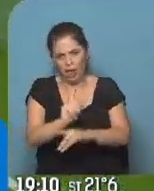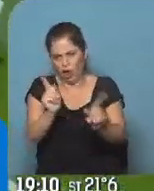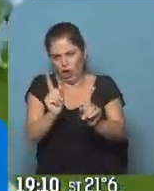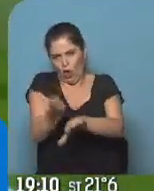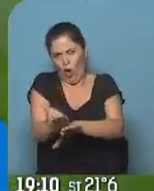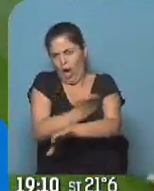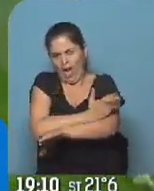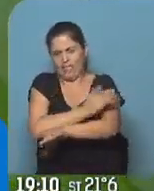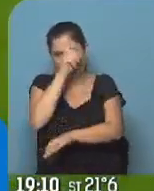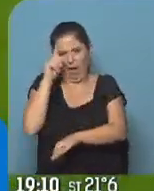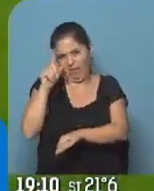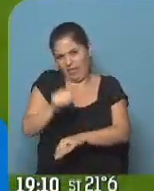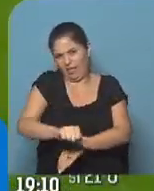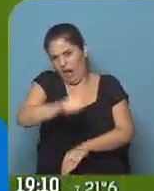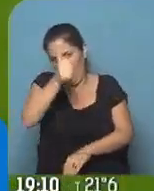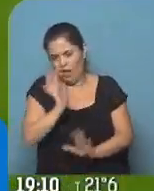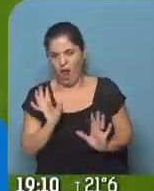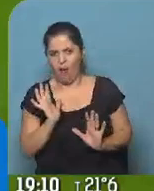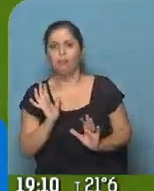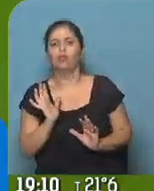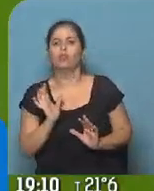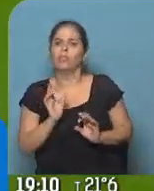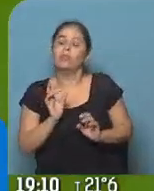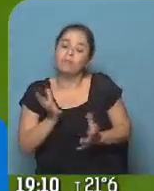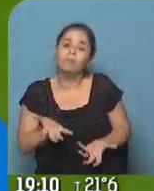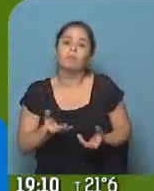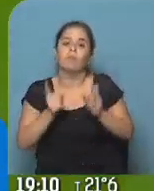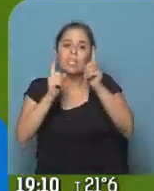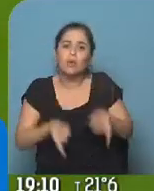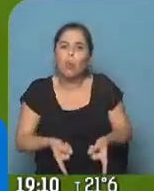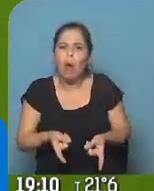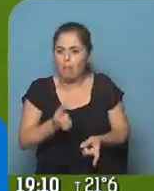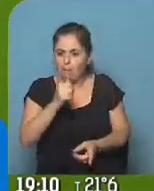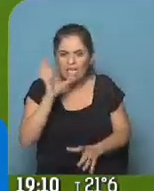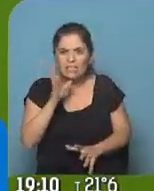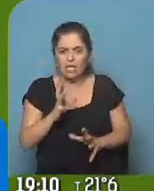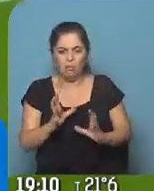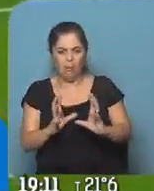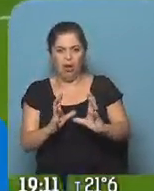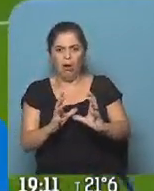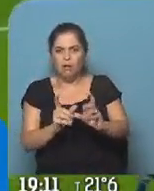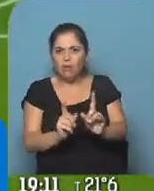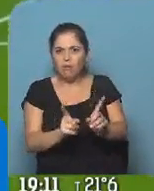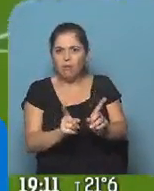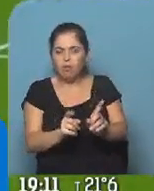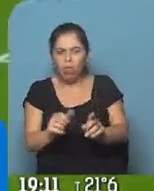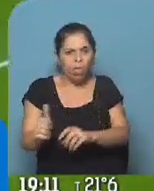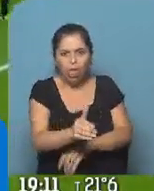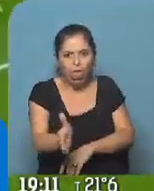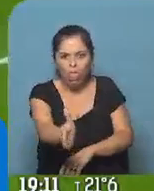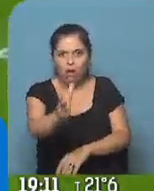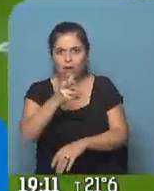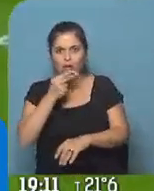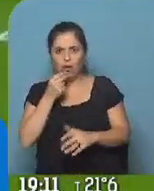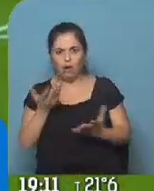desilusión en el arranque del juego. Una constante de los últimos tiempos, pelota parada que lastima a River. Armani que se quedaba pegado a la